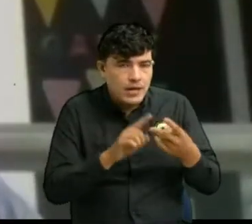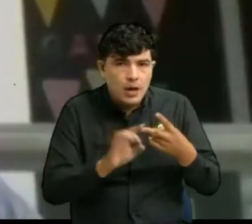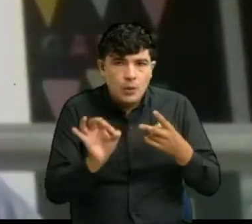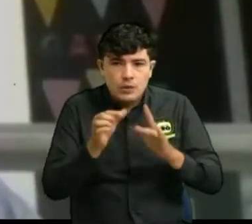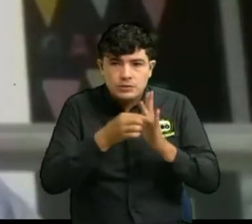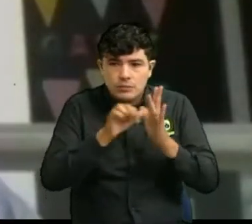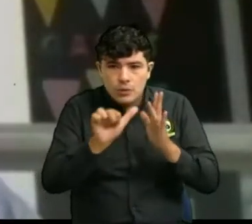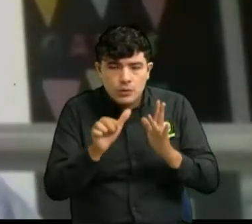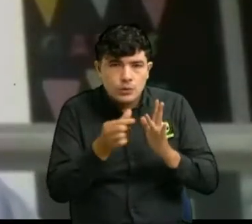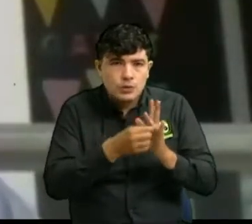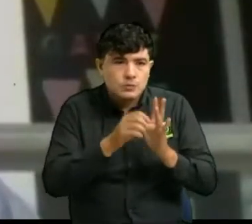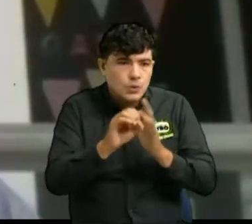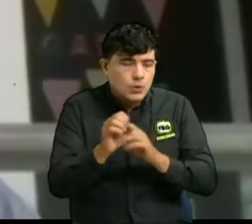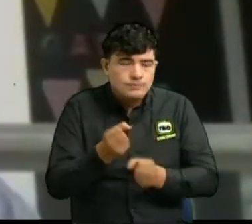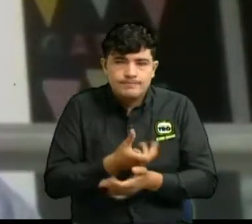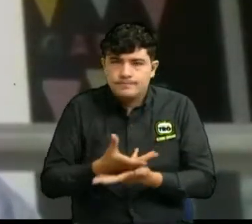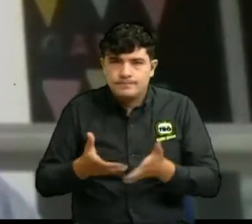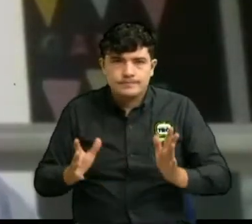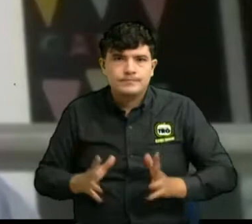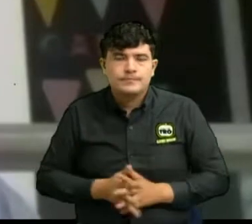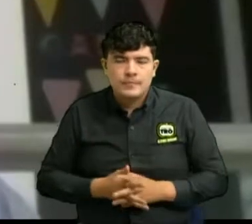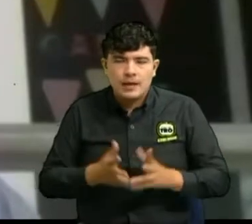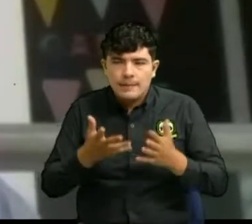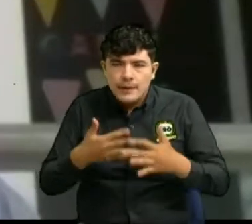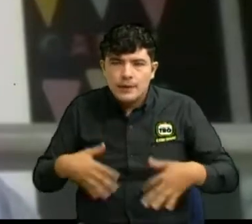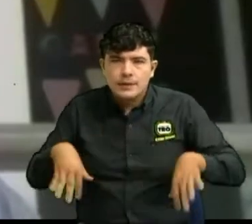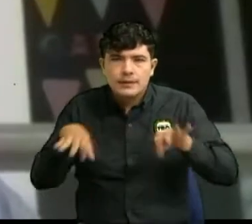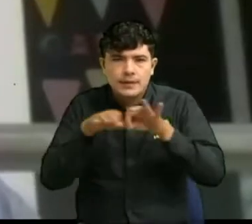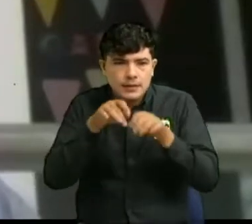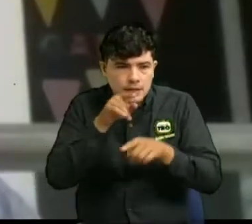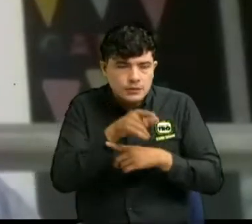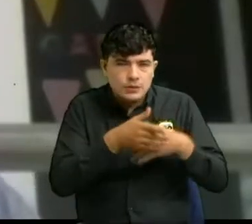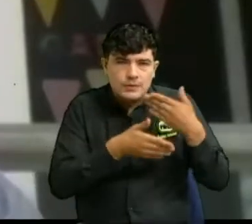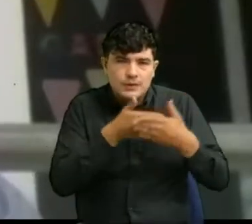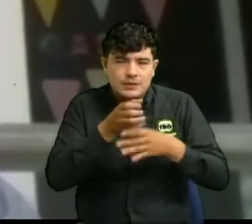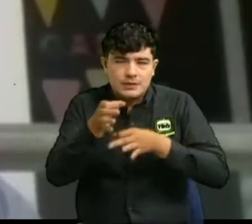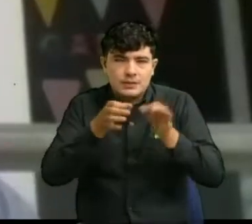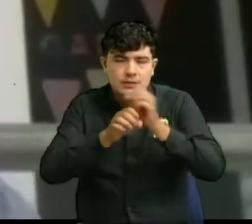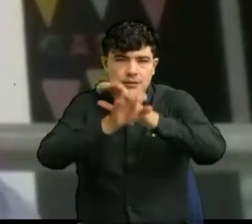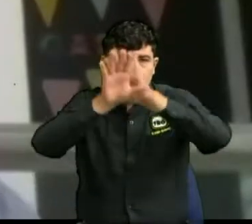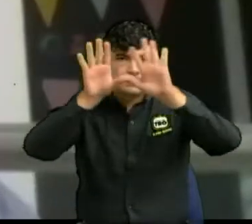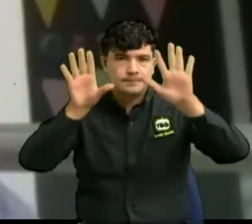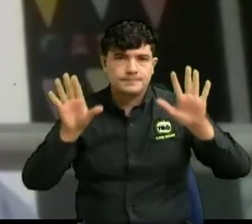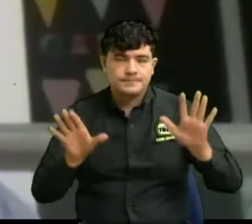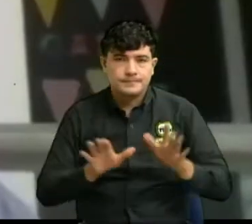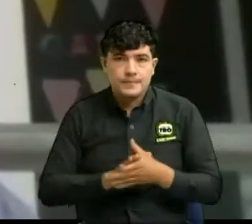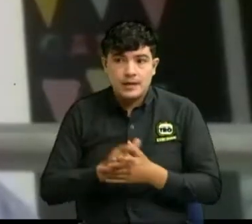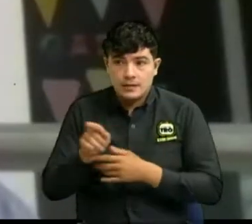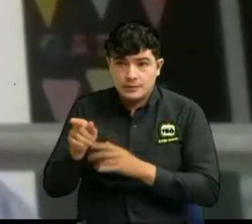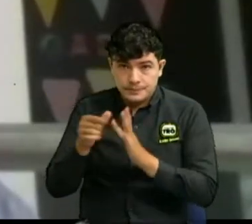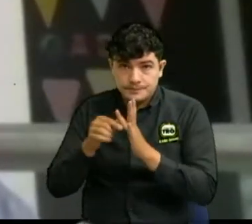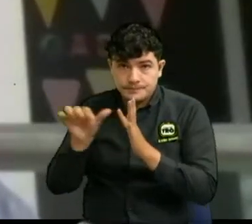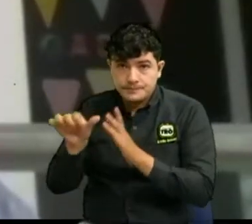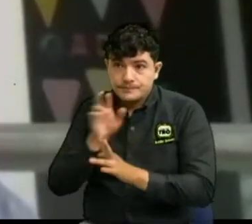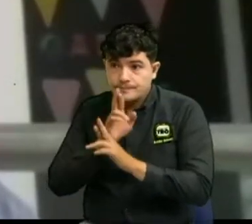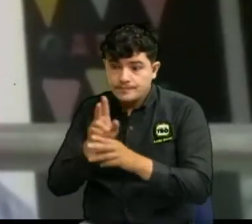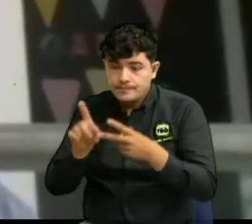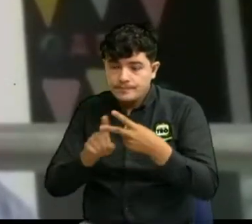cónyuge o compañera o compañero. O sea, importante esta aclaración. Respecto a su esposa,